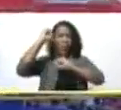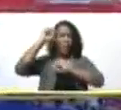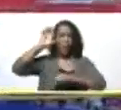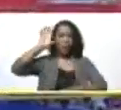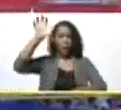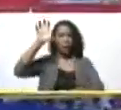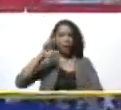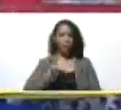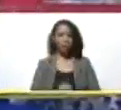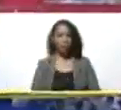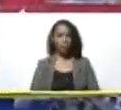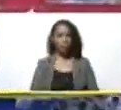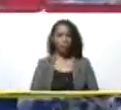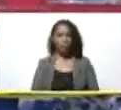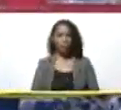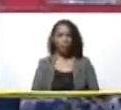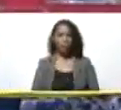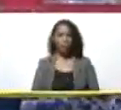patria.